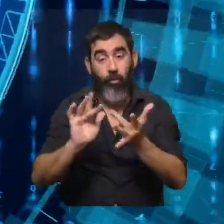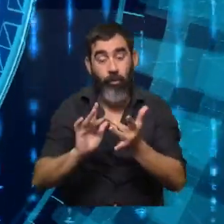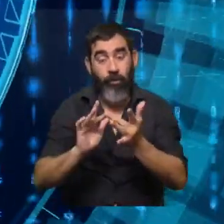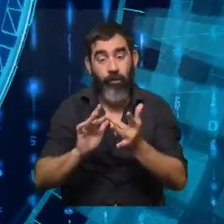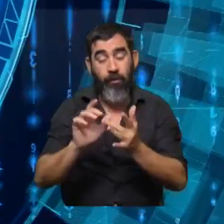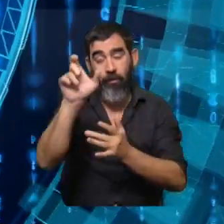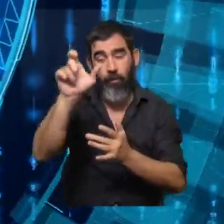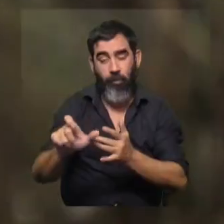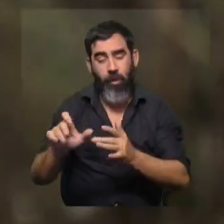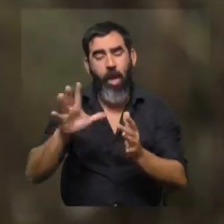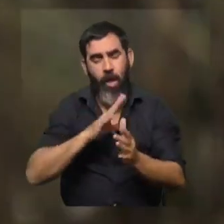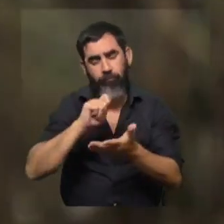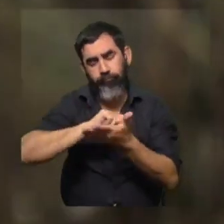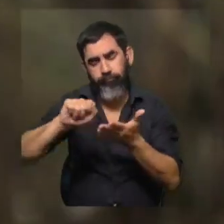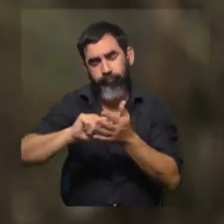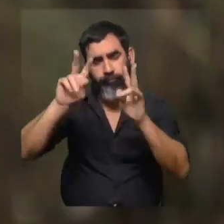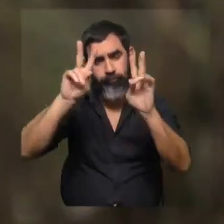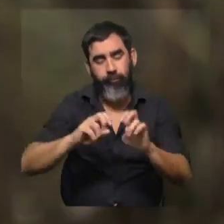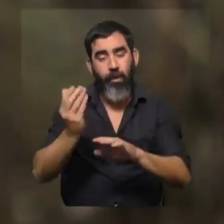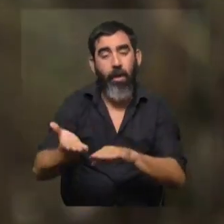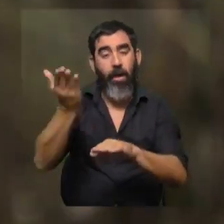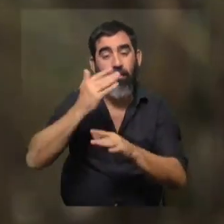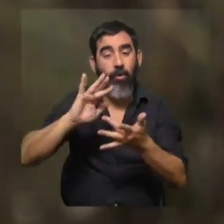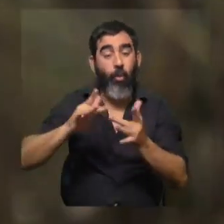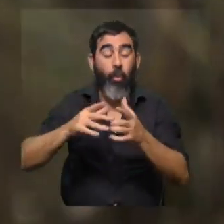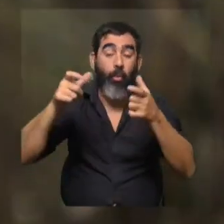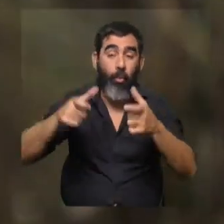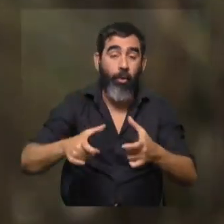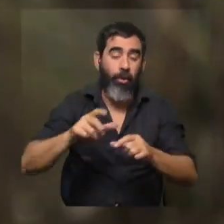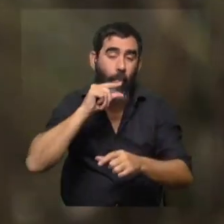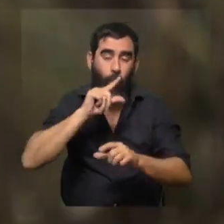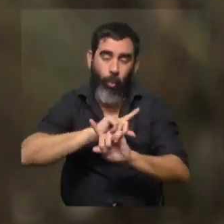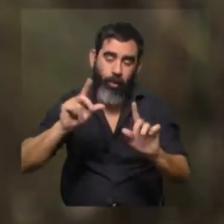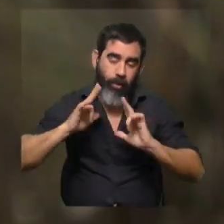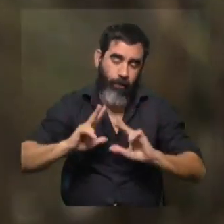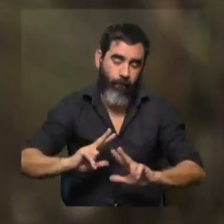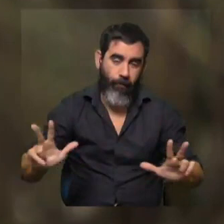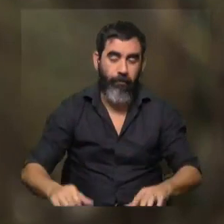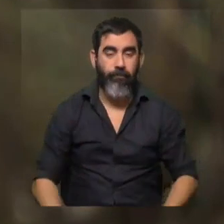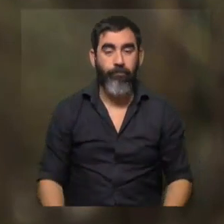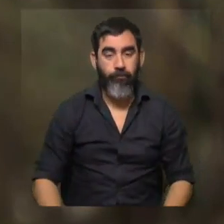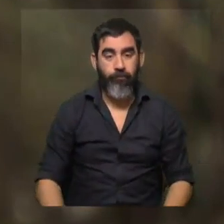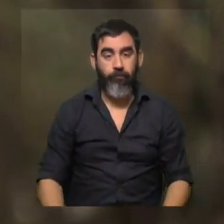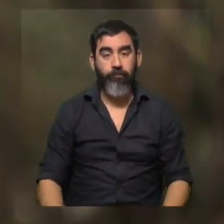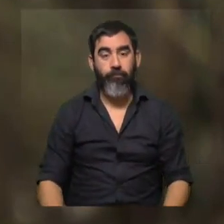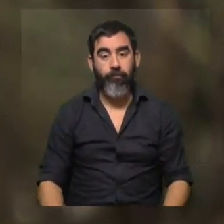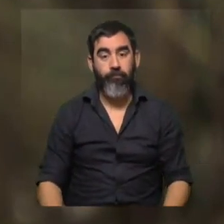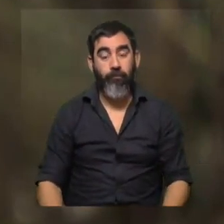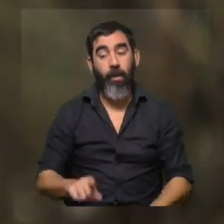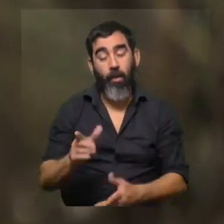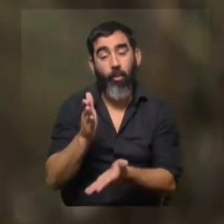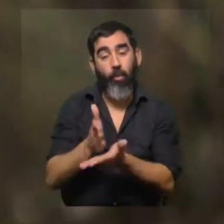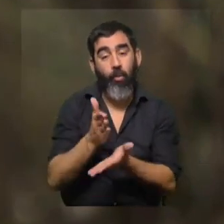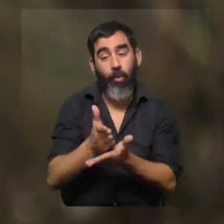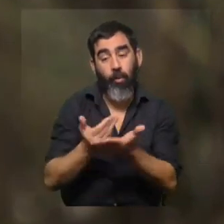Hassan, que ya tenía algunos artículos sobre el tema. En realidad fue un contacto por Twitter bastante informal, y de ahí surgió la posibilidad de empezar a colaborar, y trabajamos